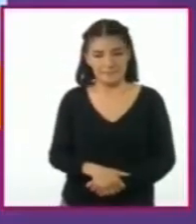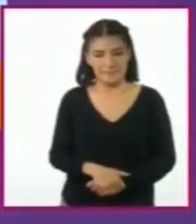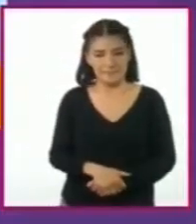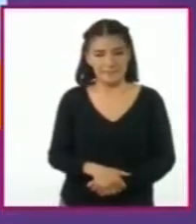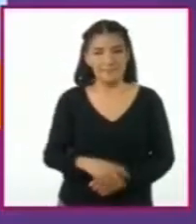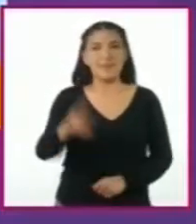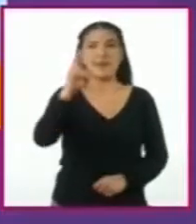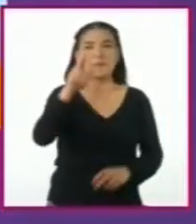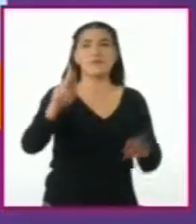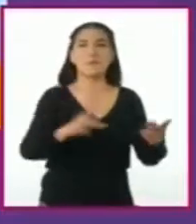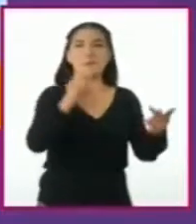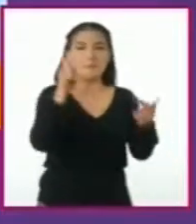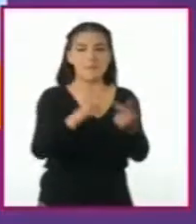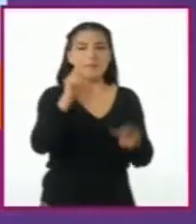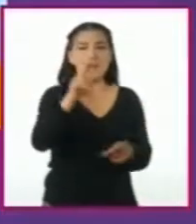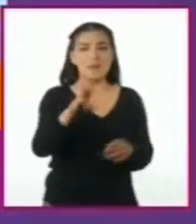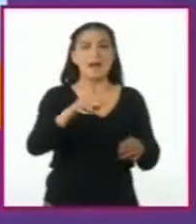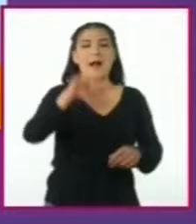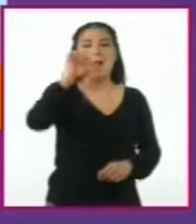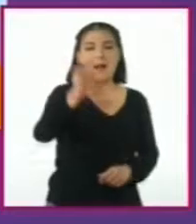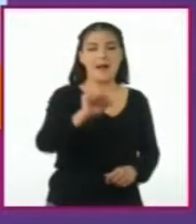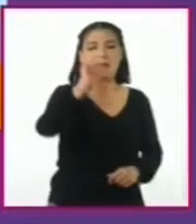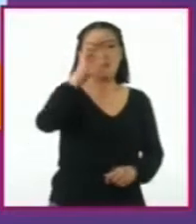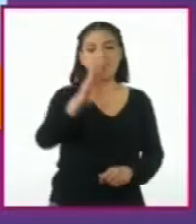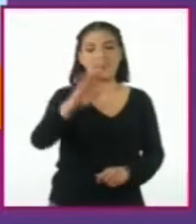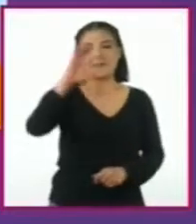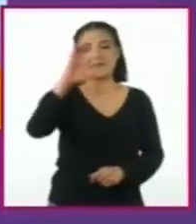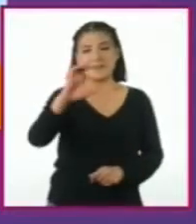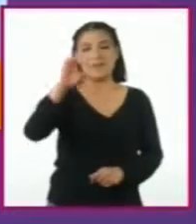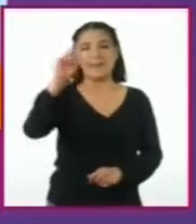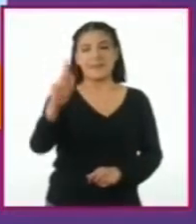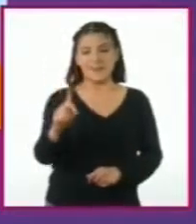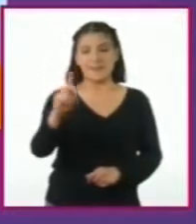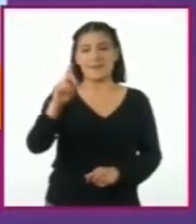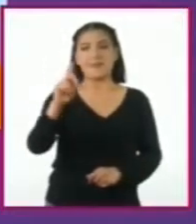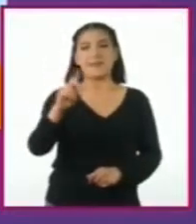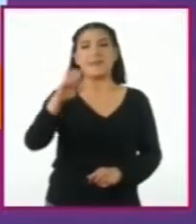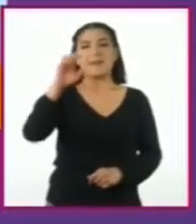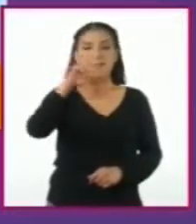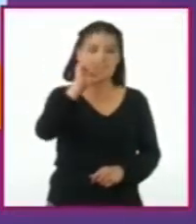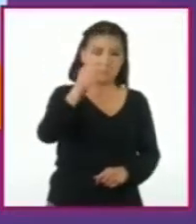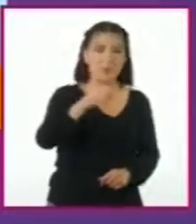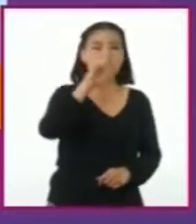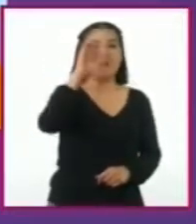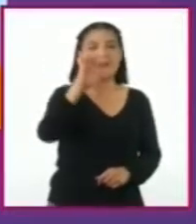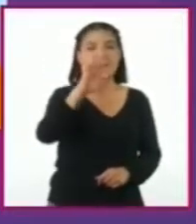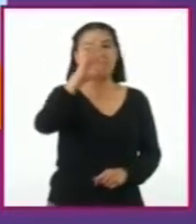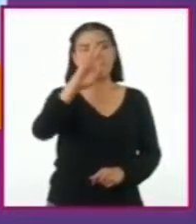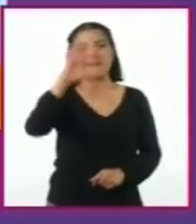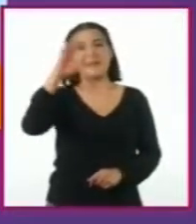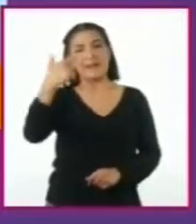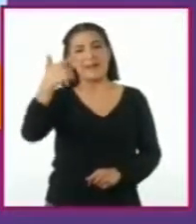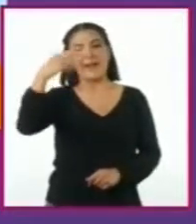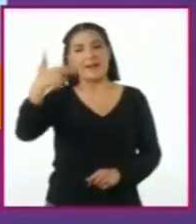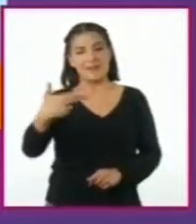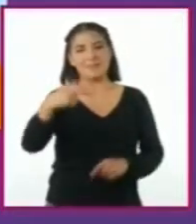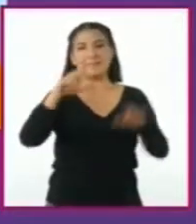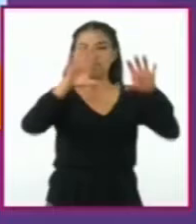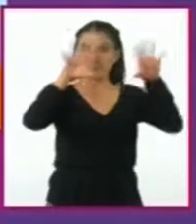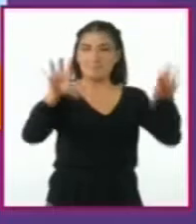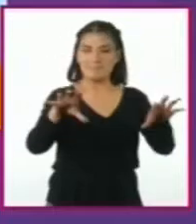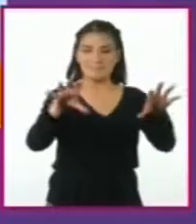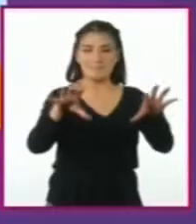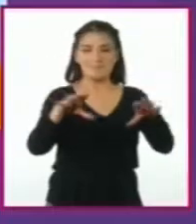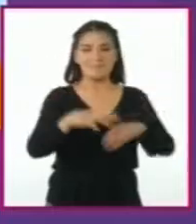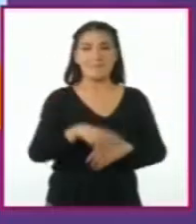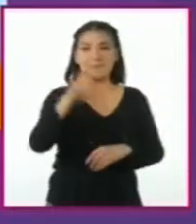Comparemos primero los cuadriláteros A, B, C, D y E, F, G, H. Observen sus